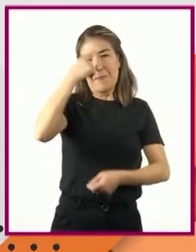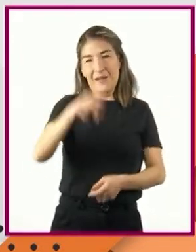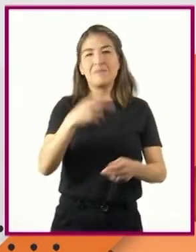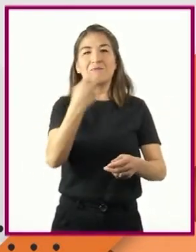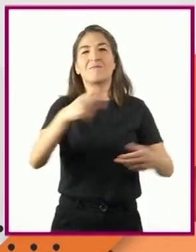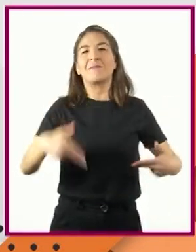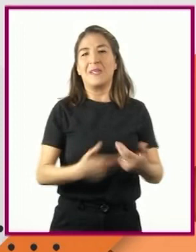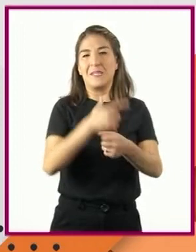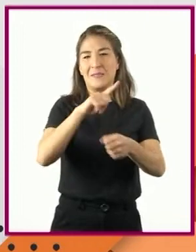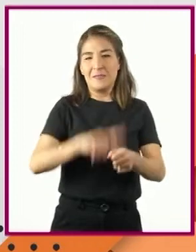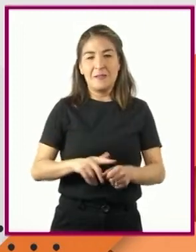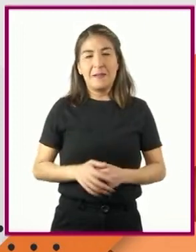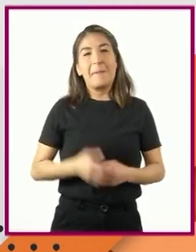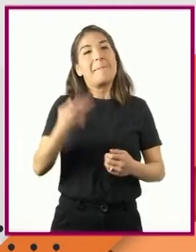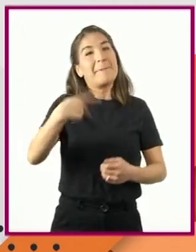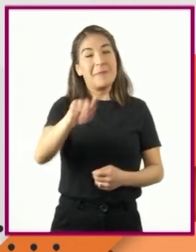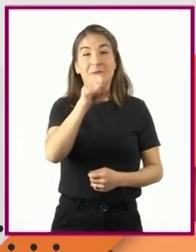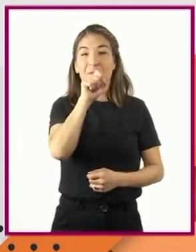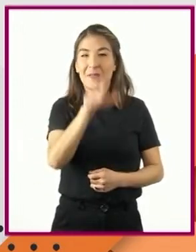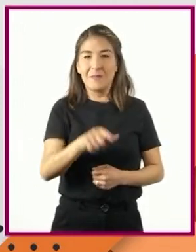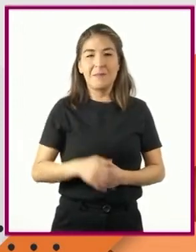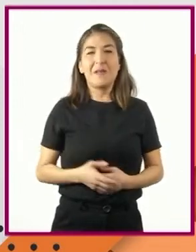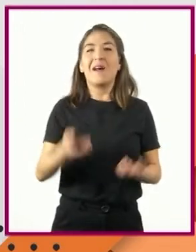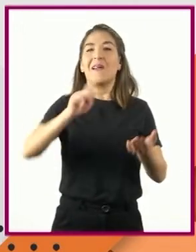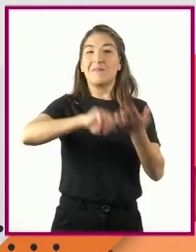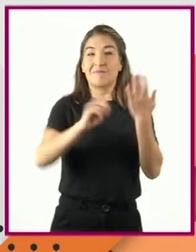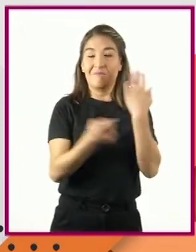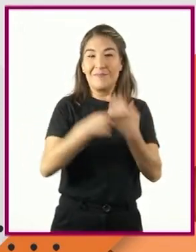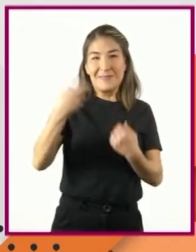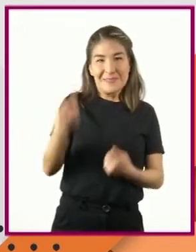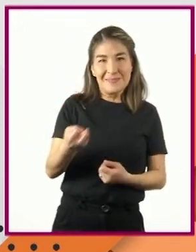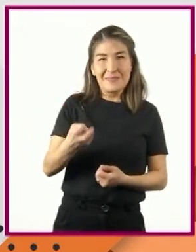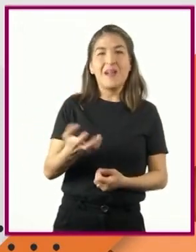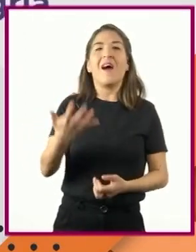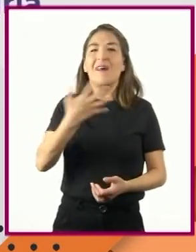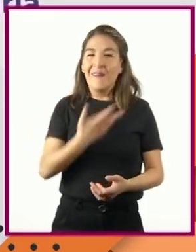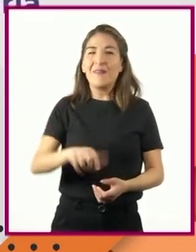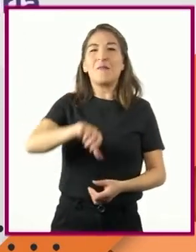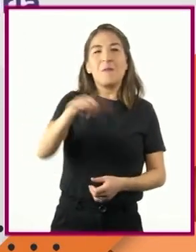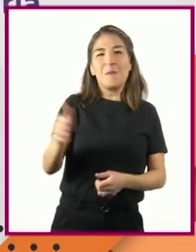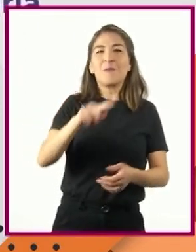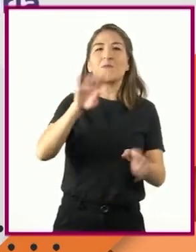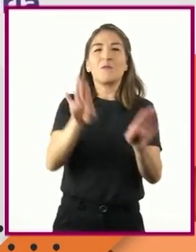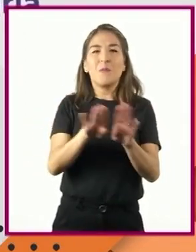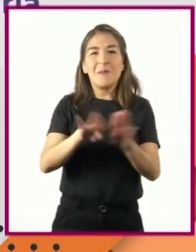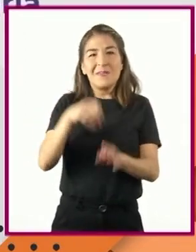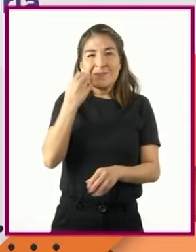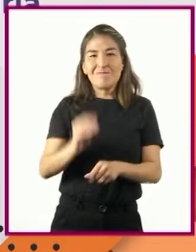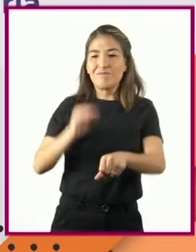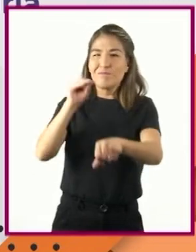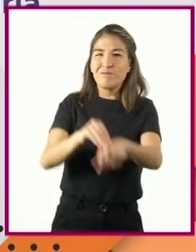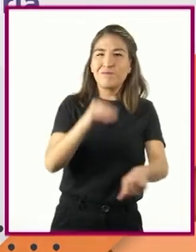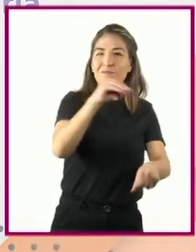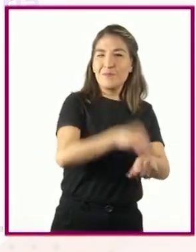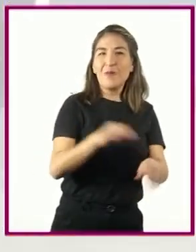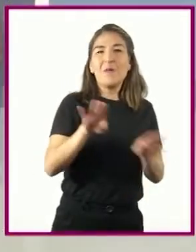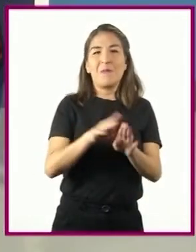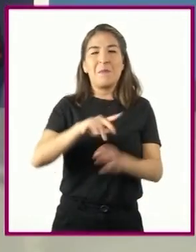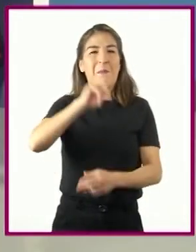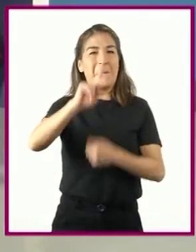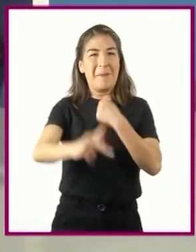nación. Sin embargo, detrás de eso estaban presentes los afanes expansionistas de las